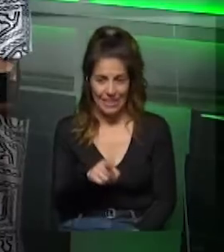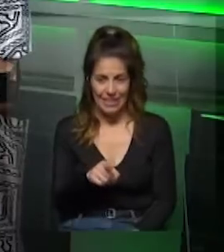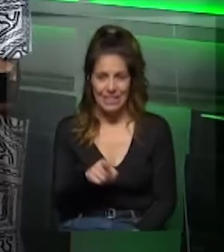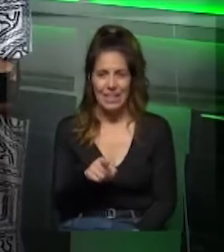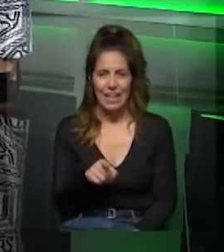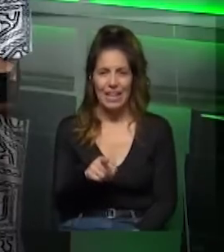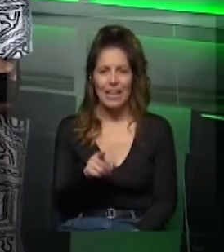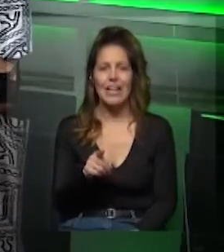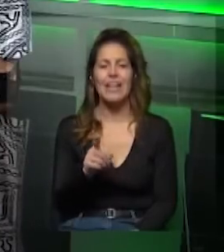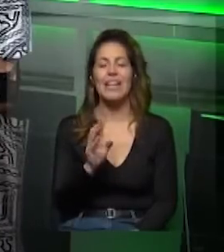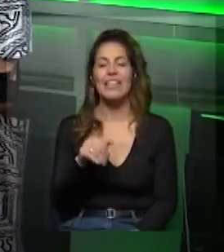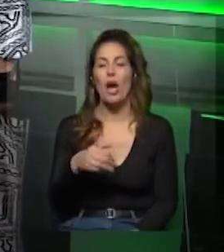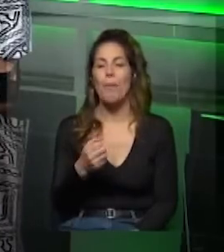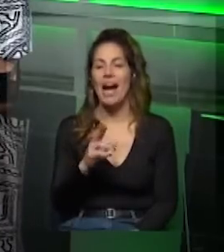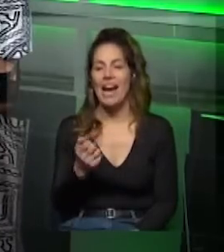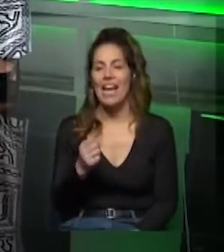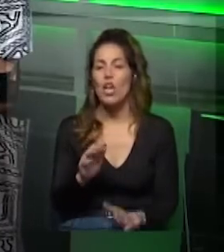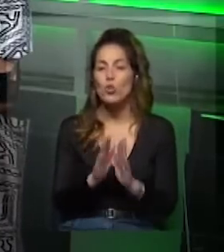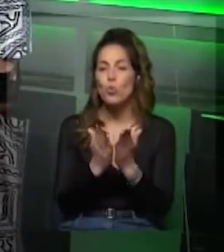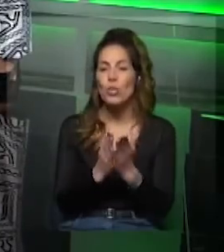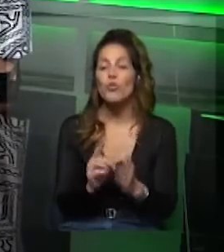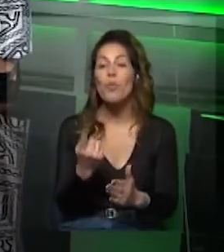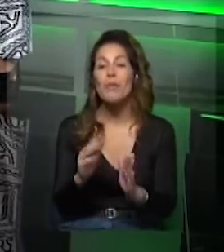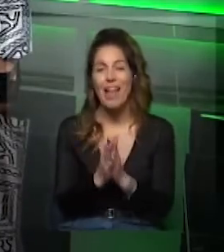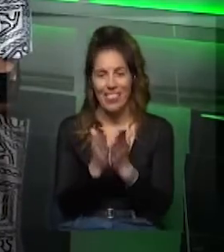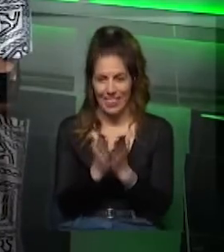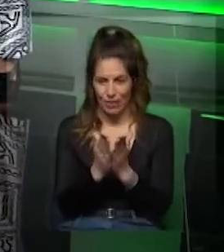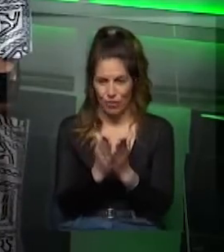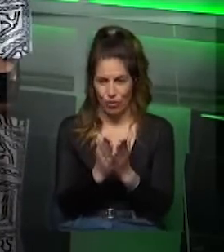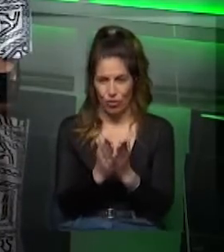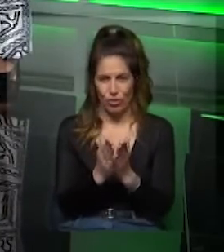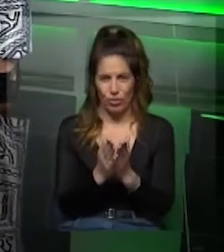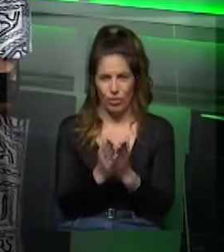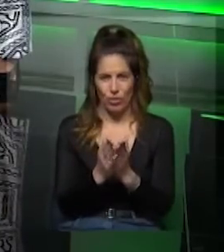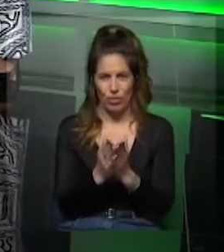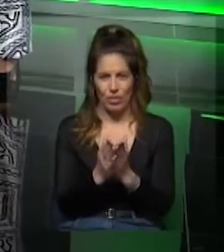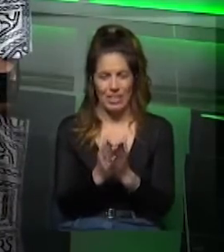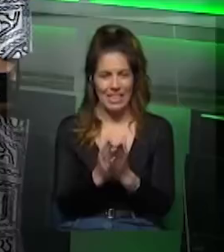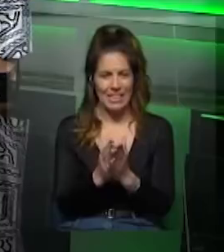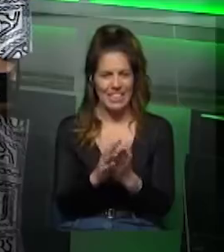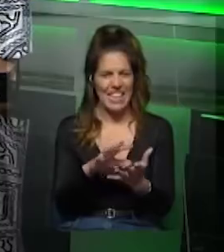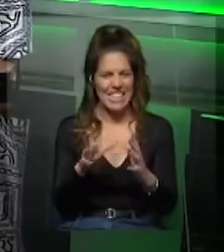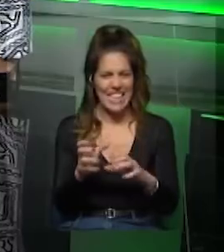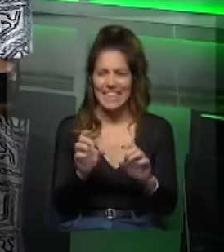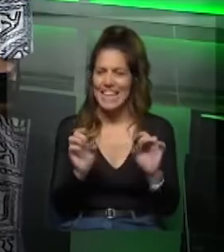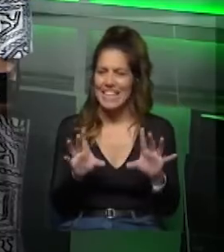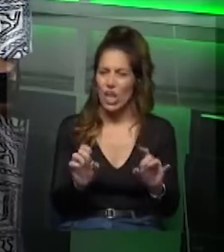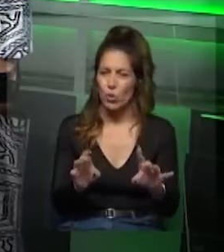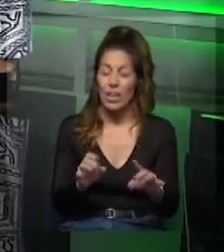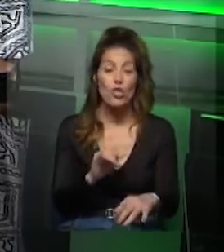Silva bernas quina es su libro también su primer libro y eh es desastres naturales y lo interesante es que son